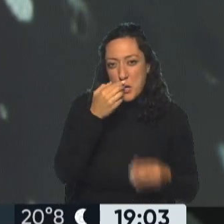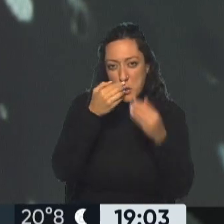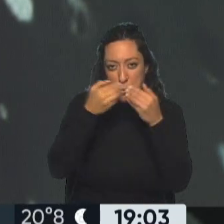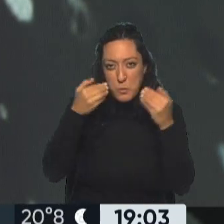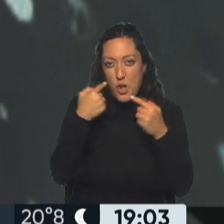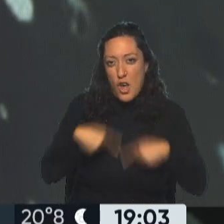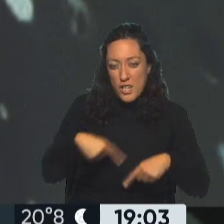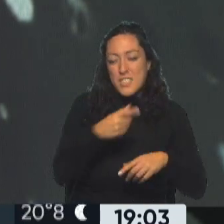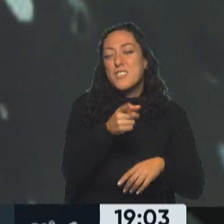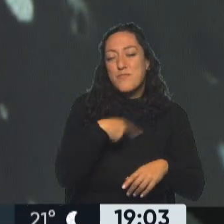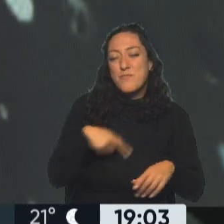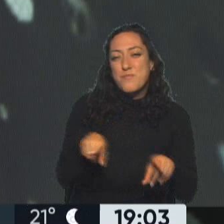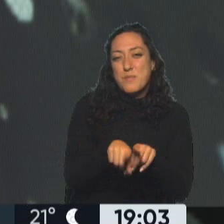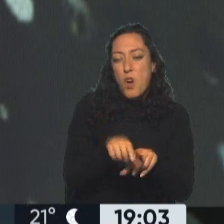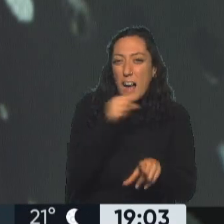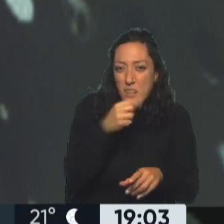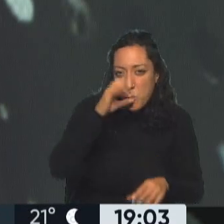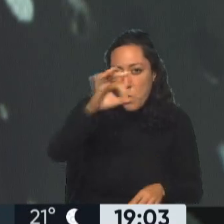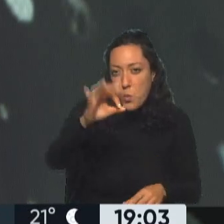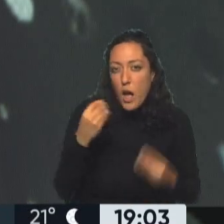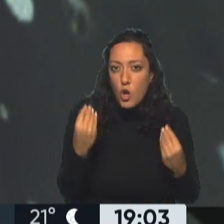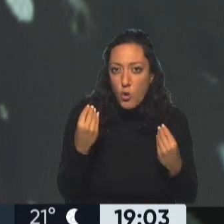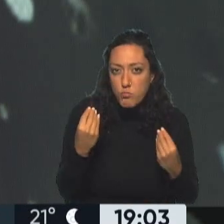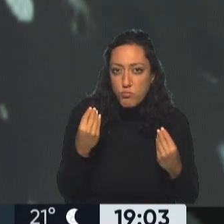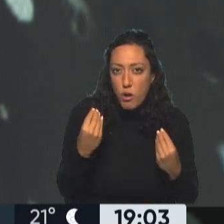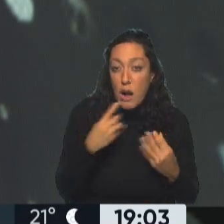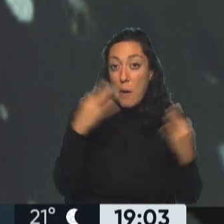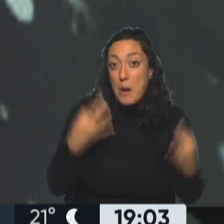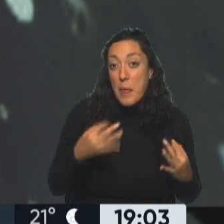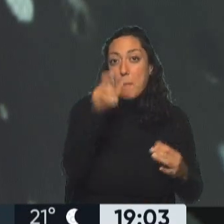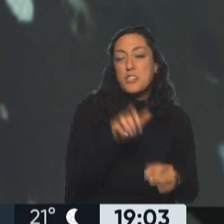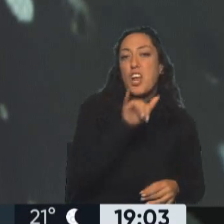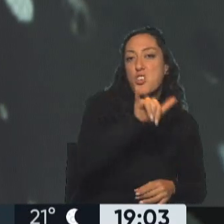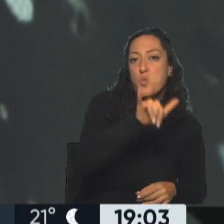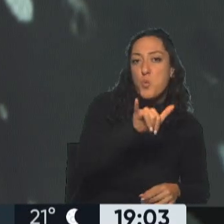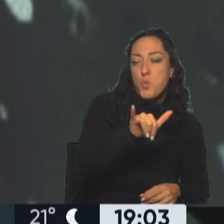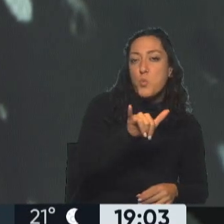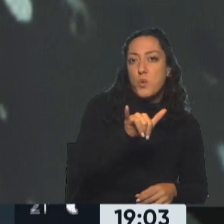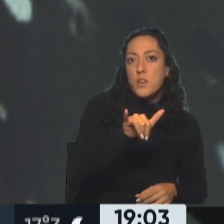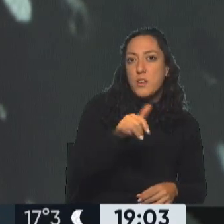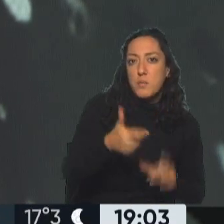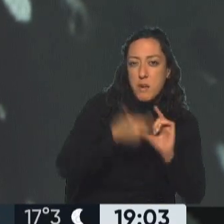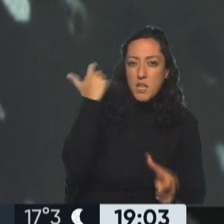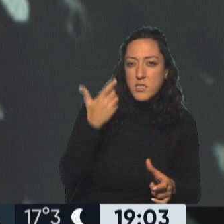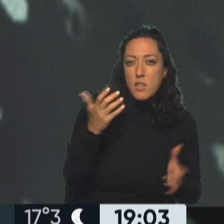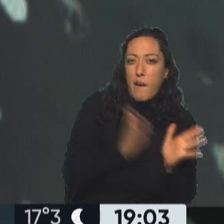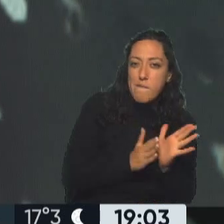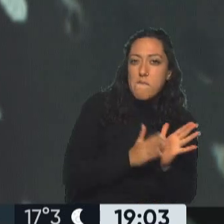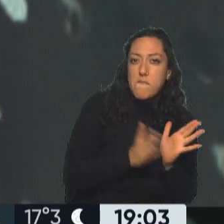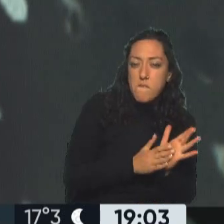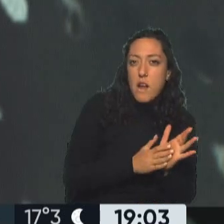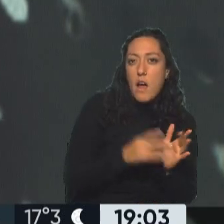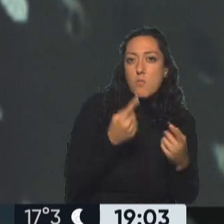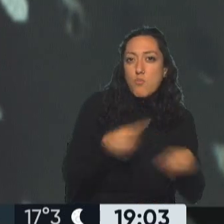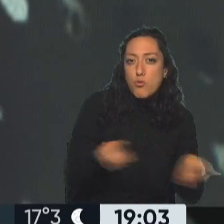por Charly García en realidad nunca la canto Cómo fue posible gracias a un usuario de YouTube que hace tiempo viene experimentando con